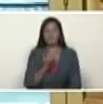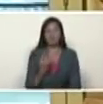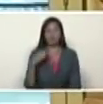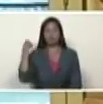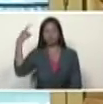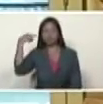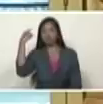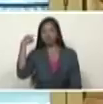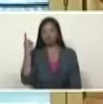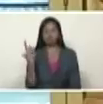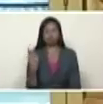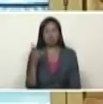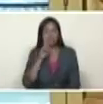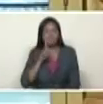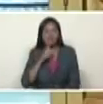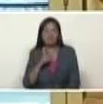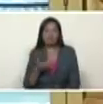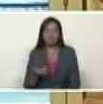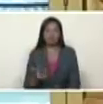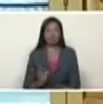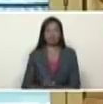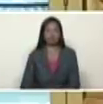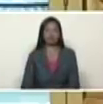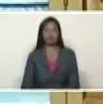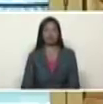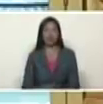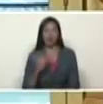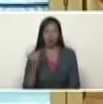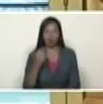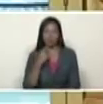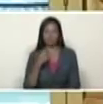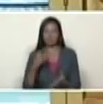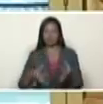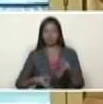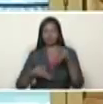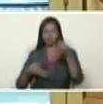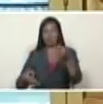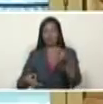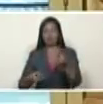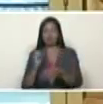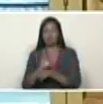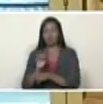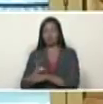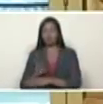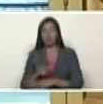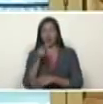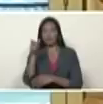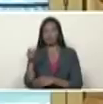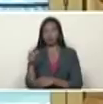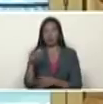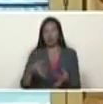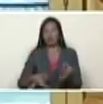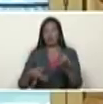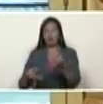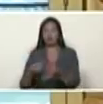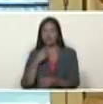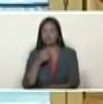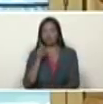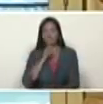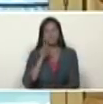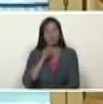psicópata, mitómano. Ahora anda mandando cartas a gente, manda cartas